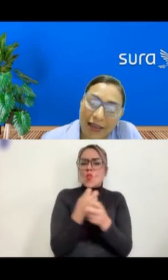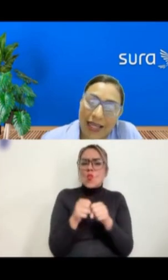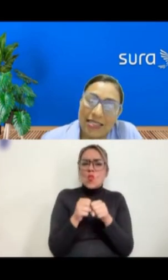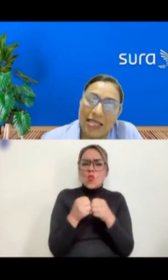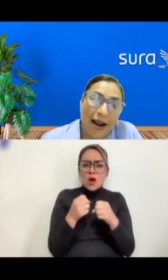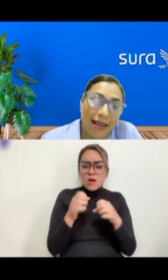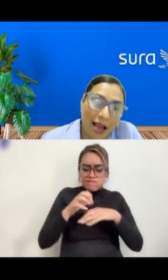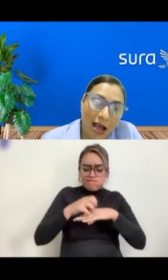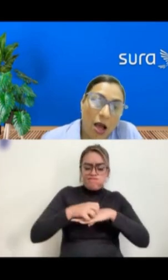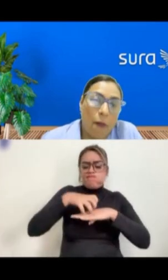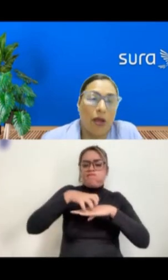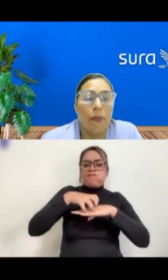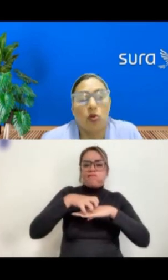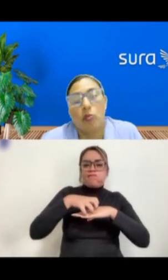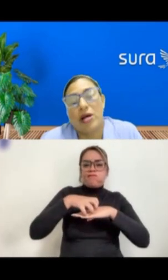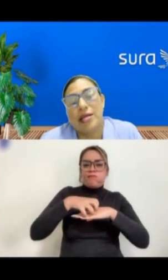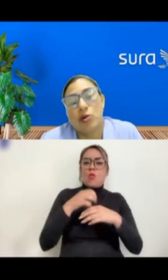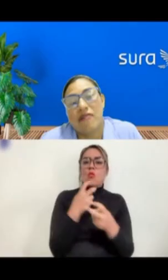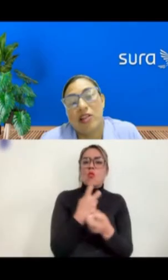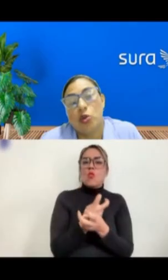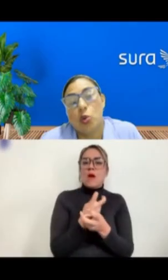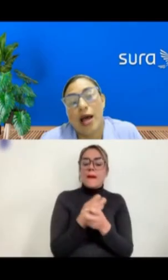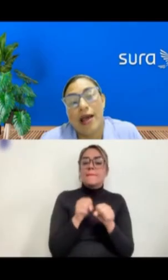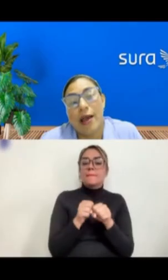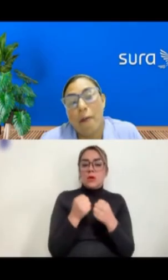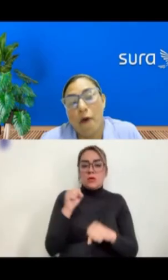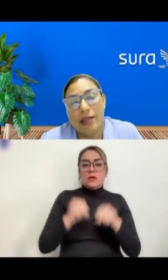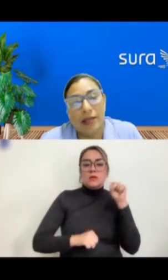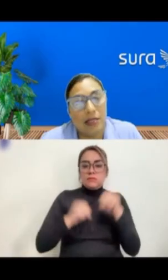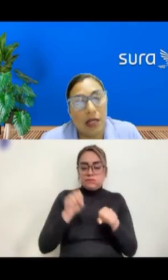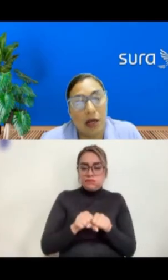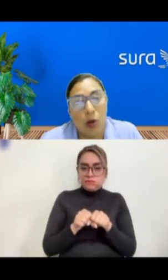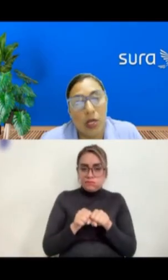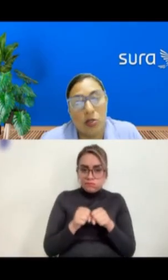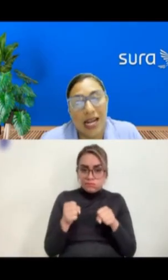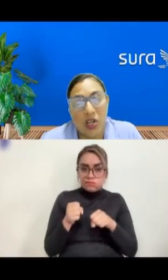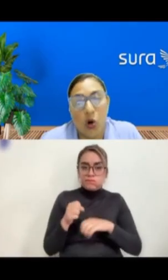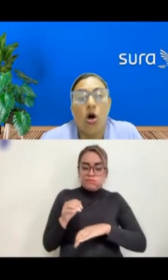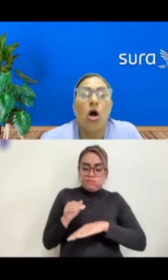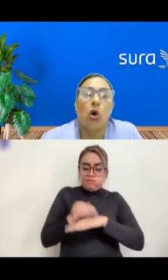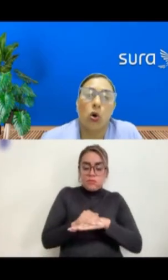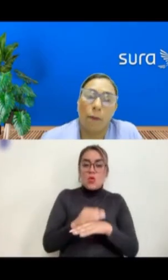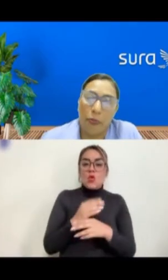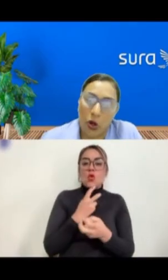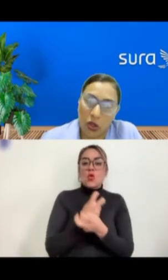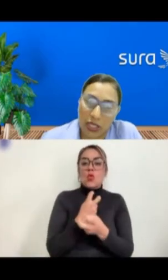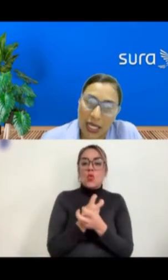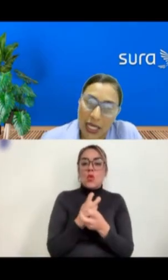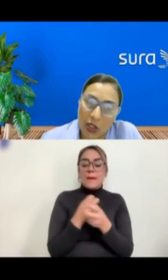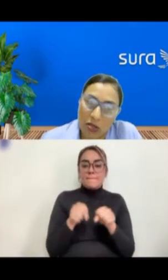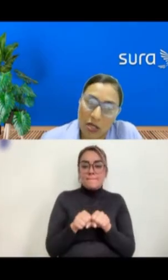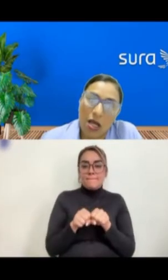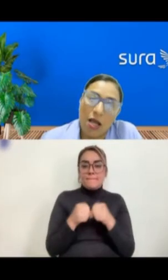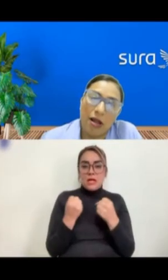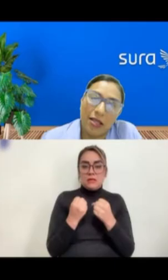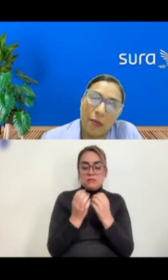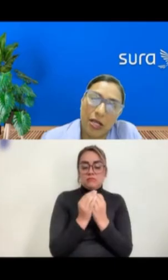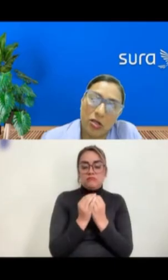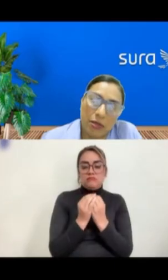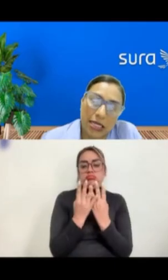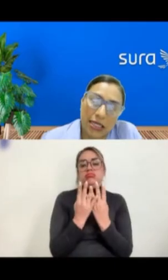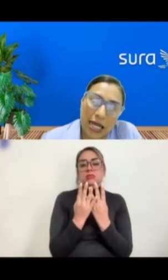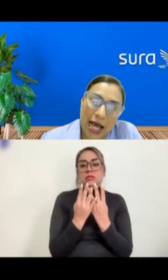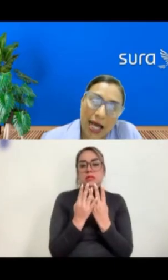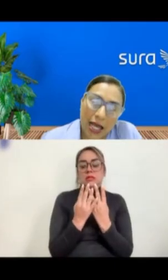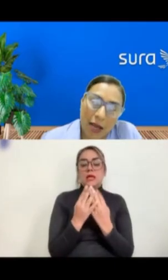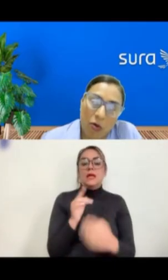una deformidad en esa área, porque de pronto puede ser una fractura expuesta, es decir, que el hueso salió, rompió los tejidos y por